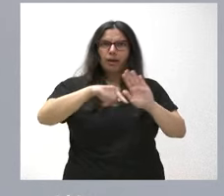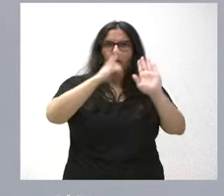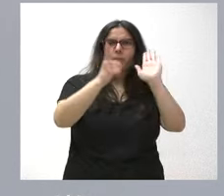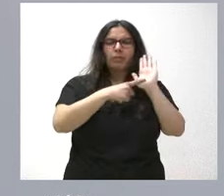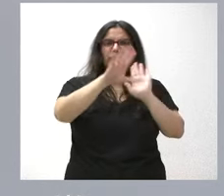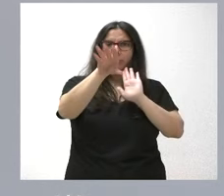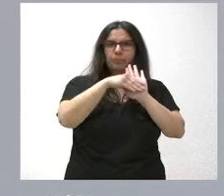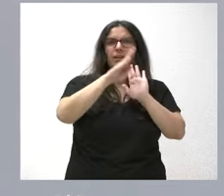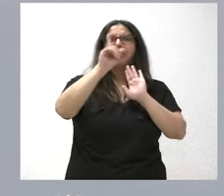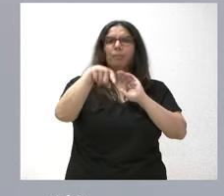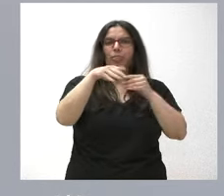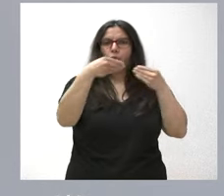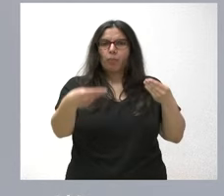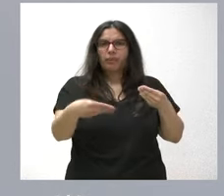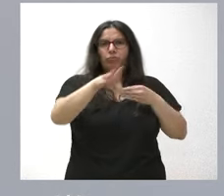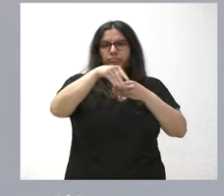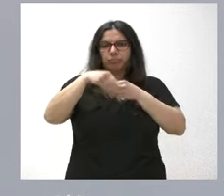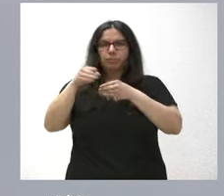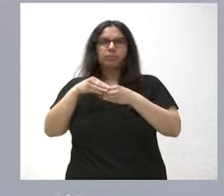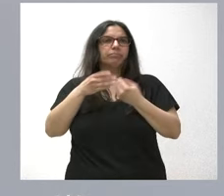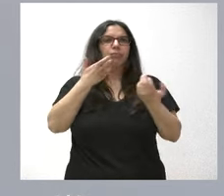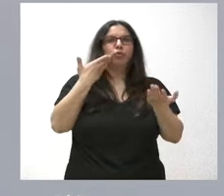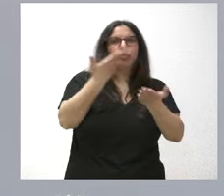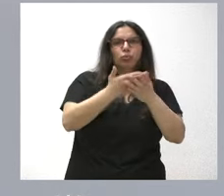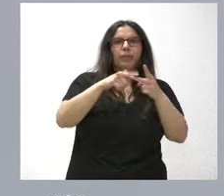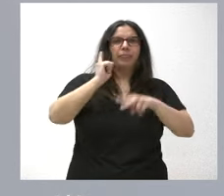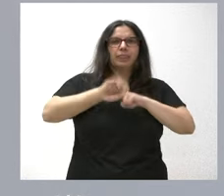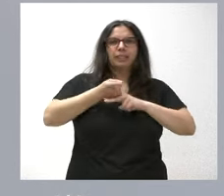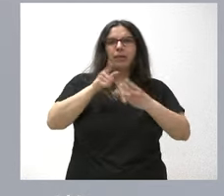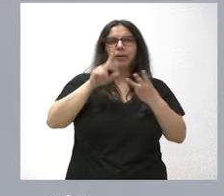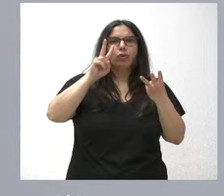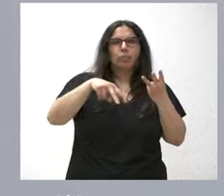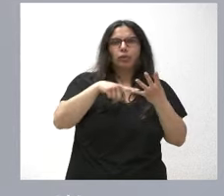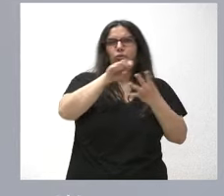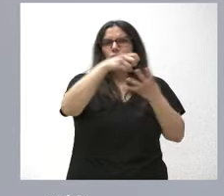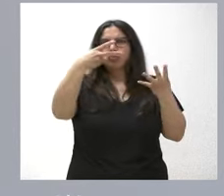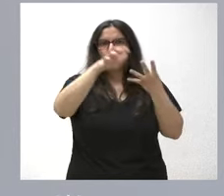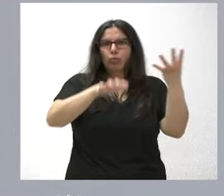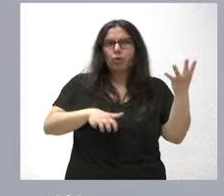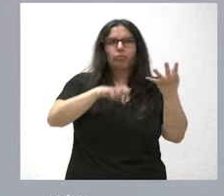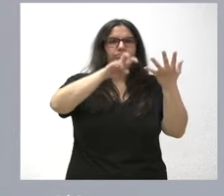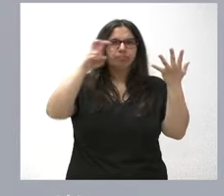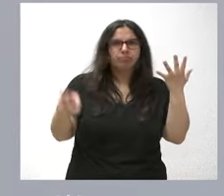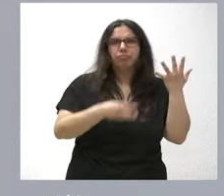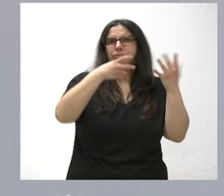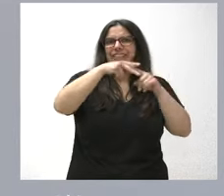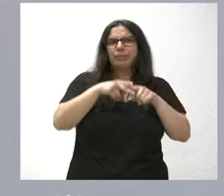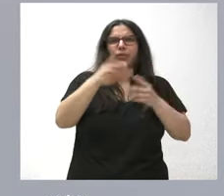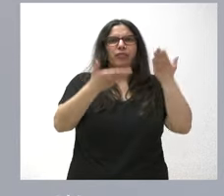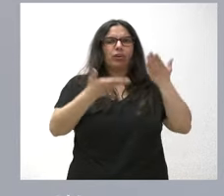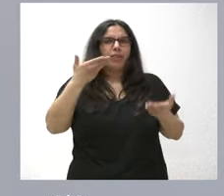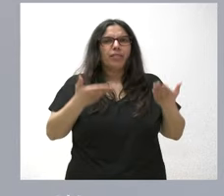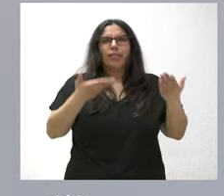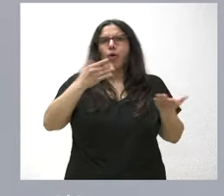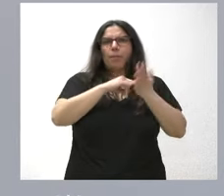a los documentos, solicitudes, dictámenes, reconocimientos, resoluciones, informes, instrumentos de valoración